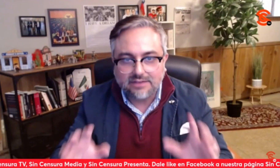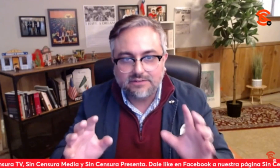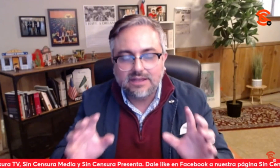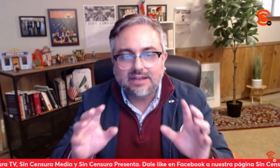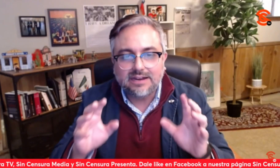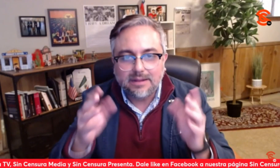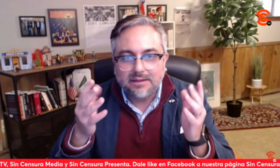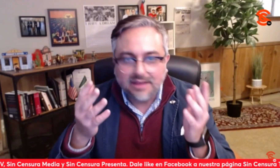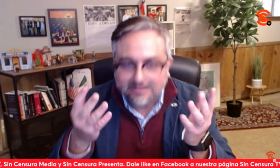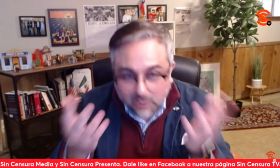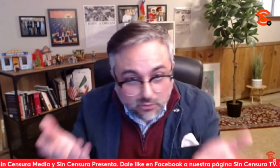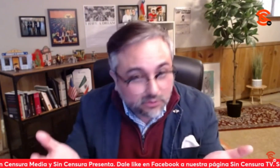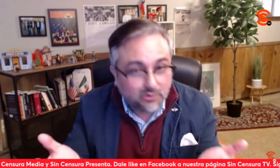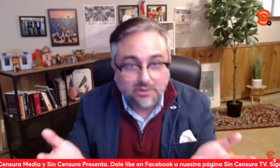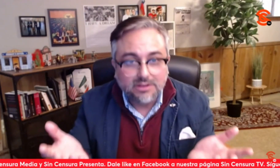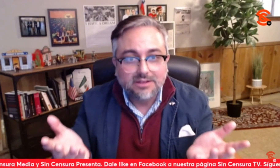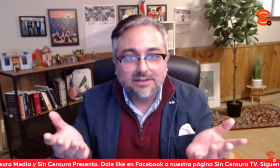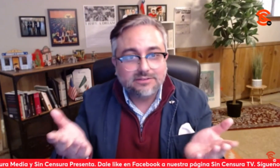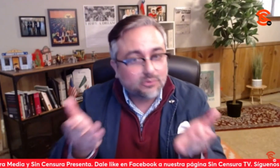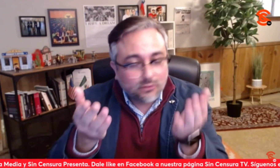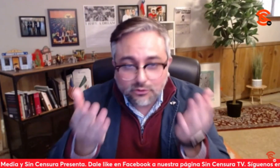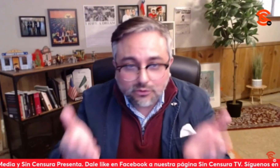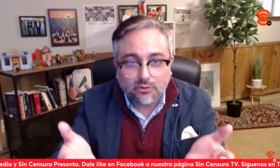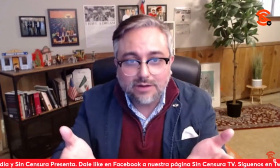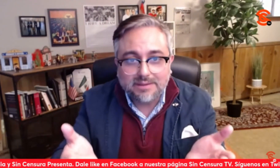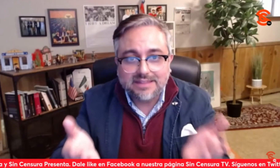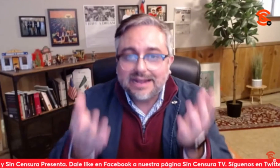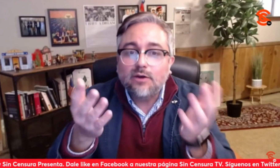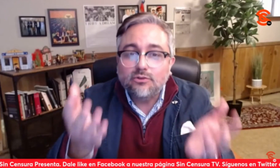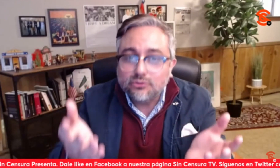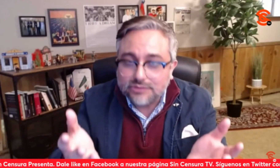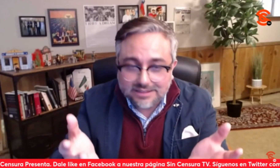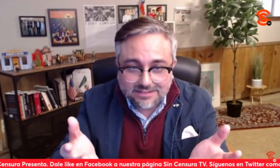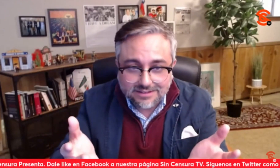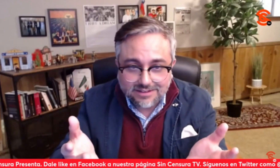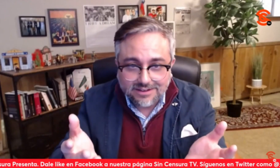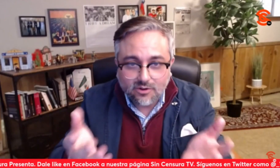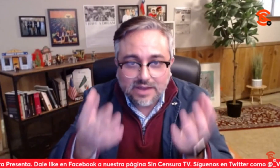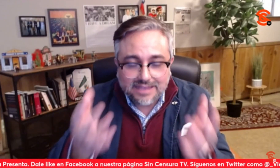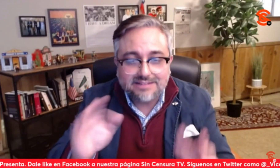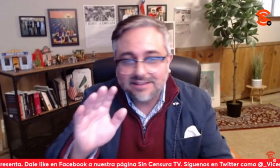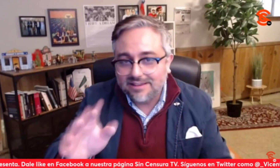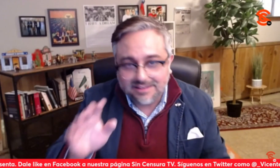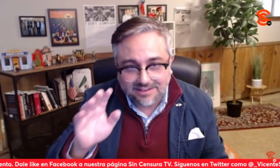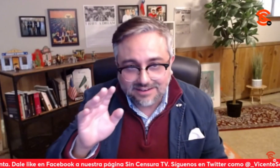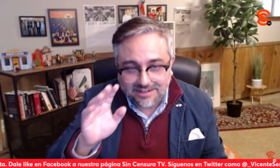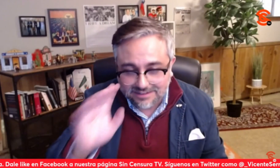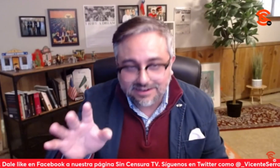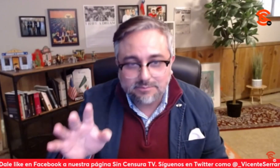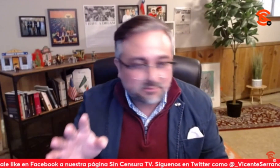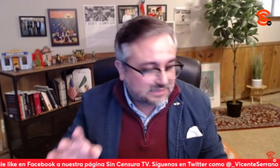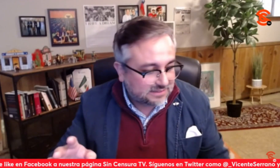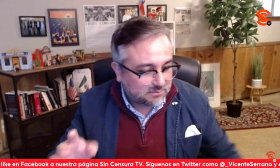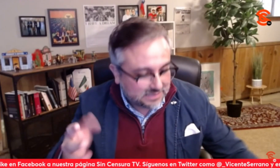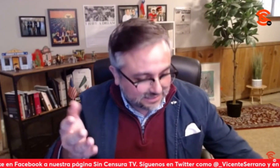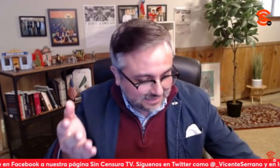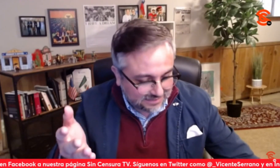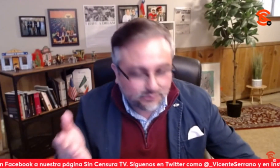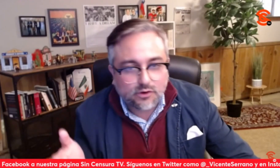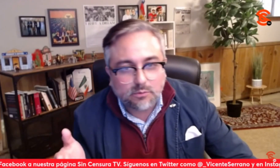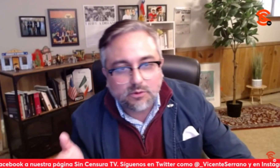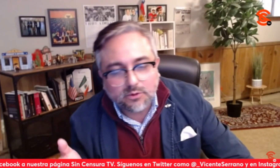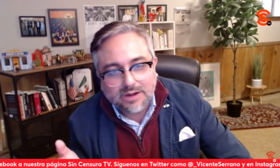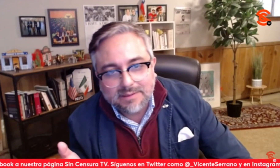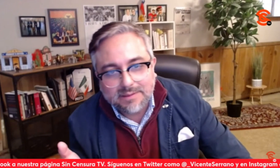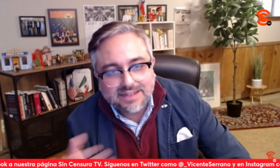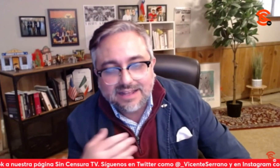ataque a Frida Guerrera, así ocurrió. Esto fue lo que ocurrió en la mañanera. Juzgue usted, local y le dice que le permita terminar. Así